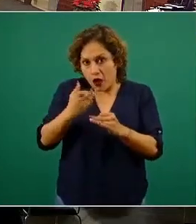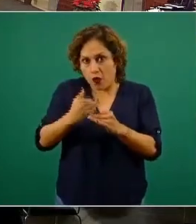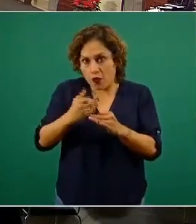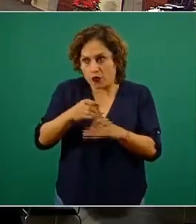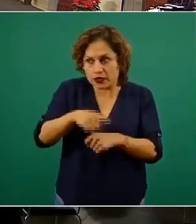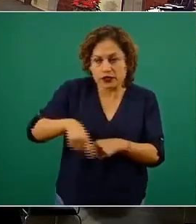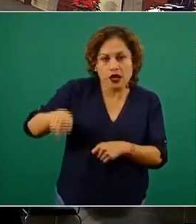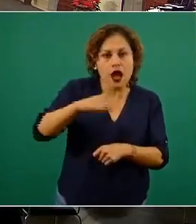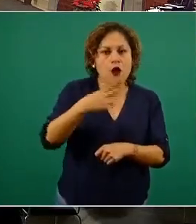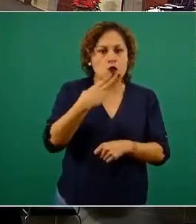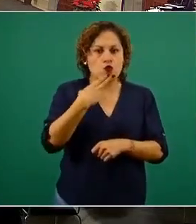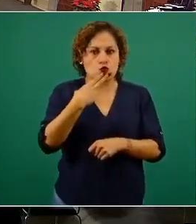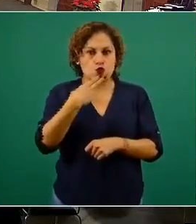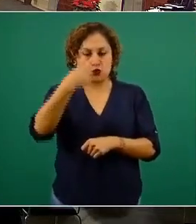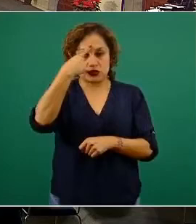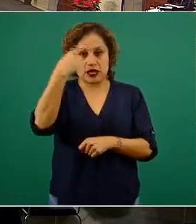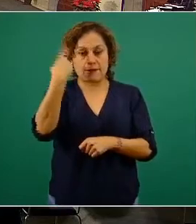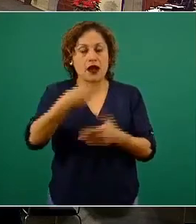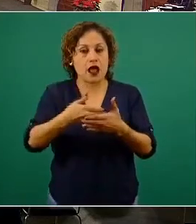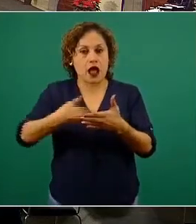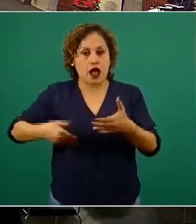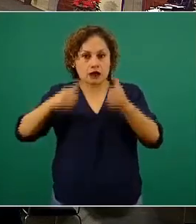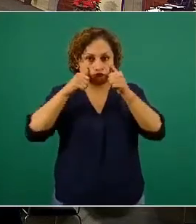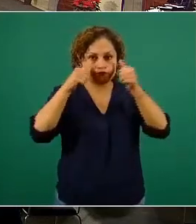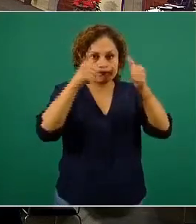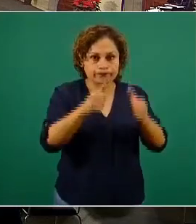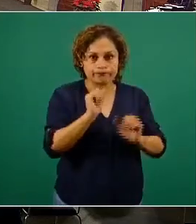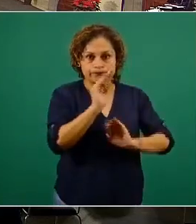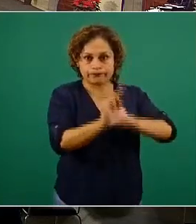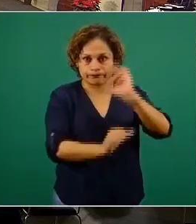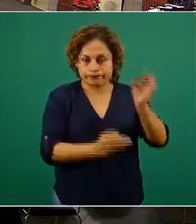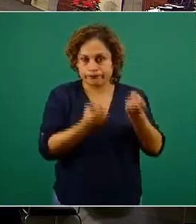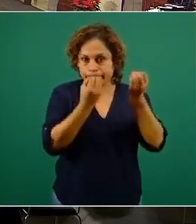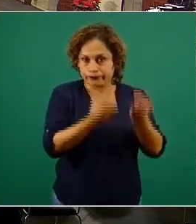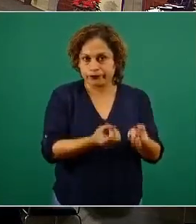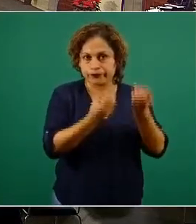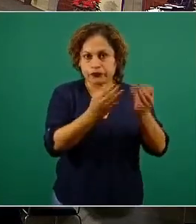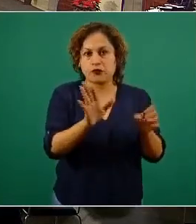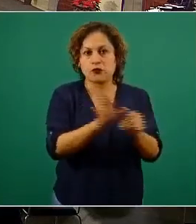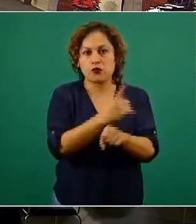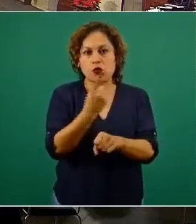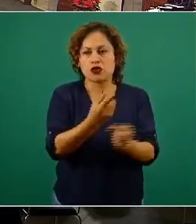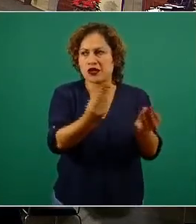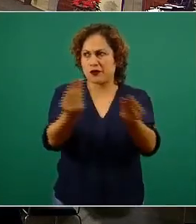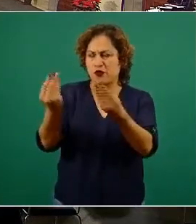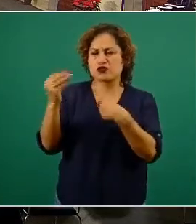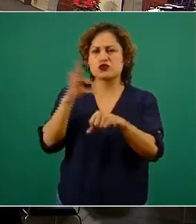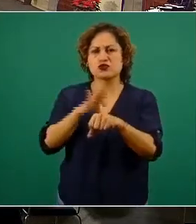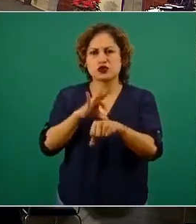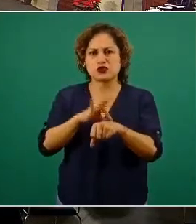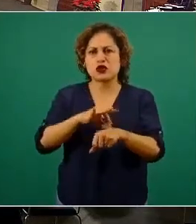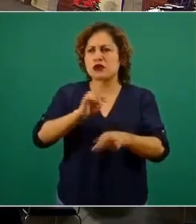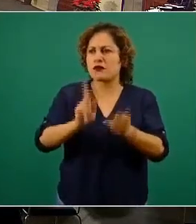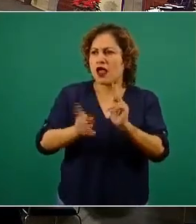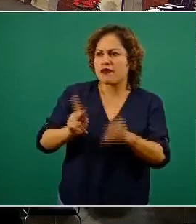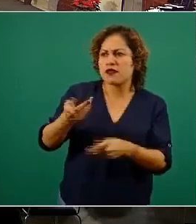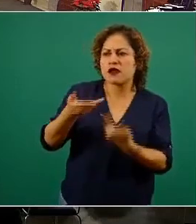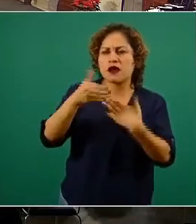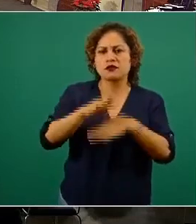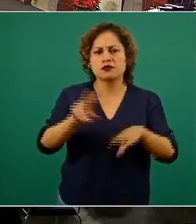están usando en la atención temprana, porque bueno, ese es un tema que ha sido permanente y constante de muchos médicos, ¿no? Que hablan